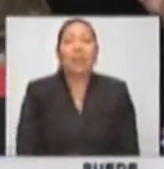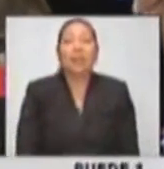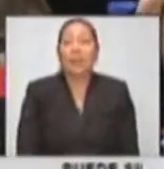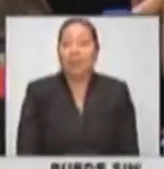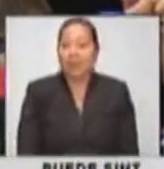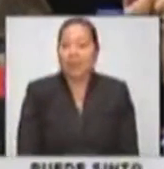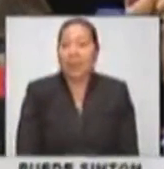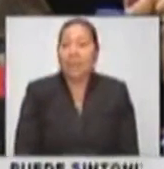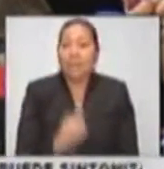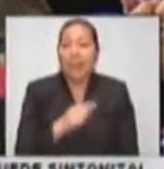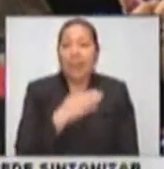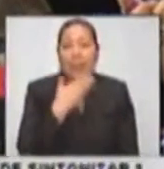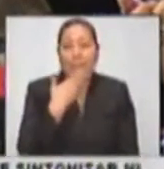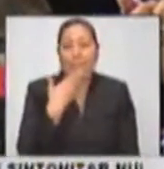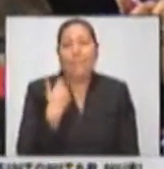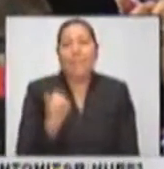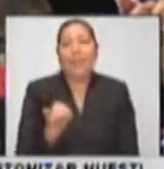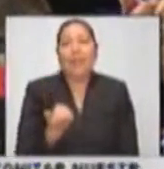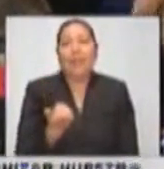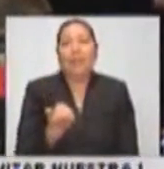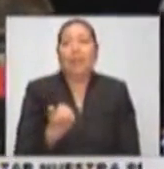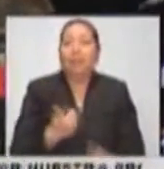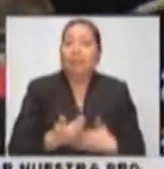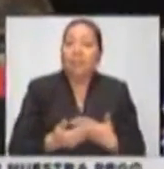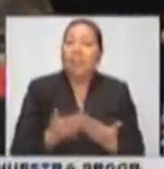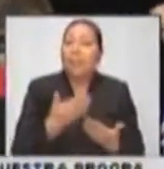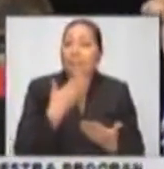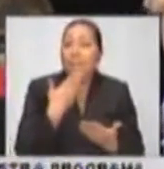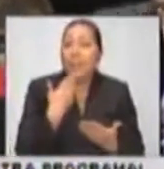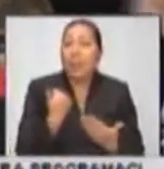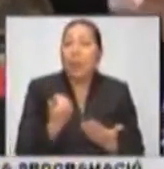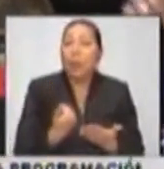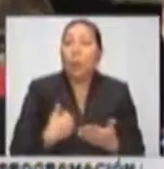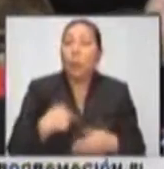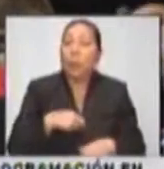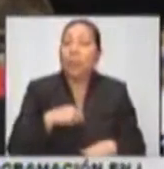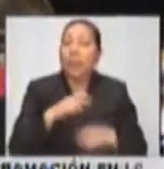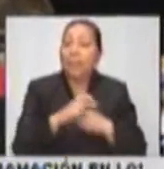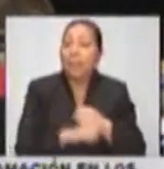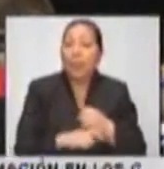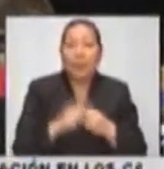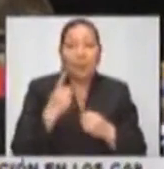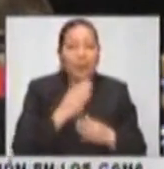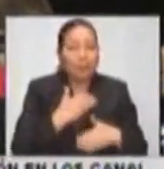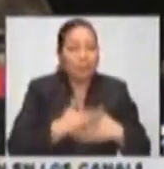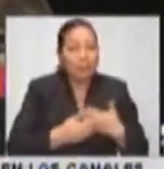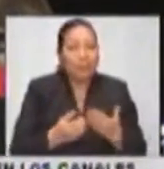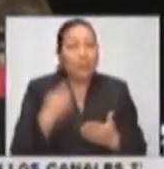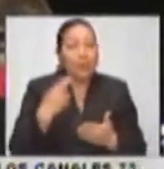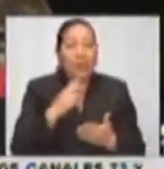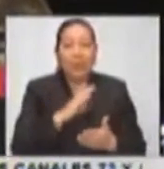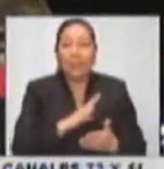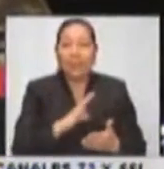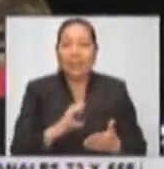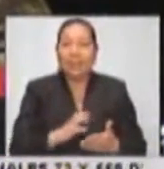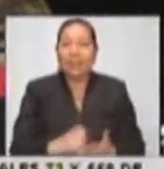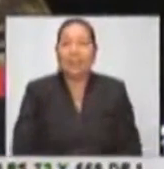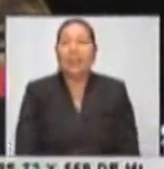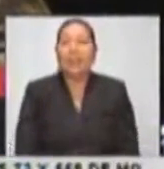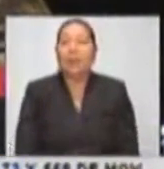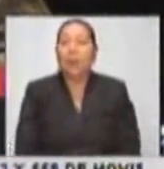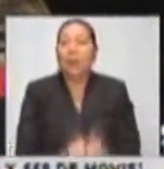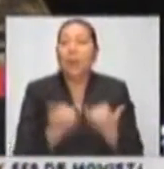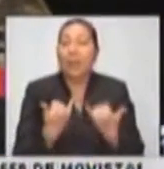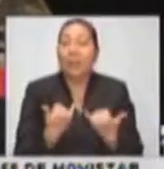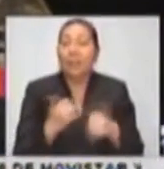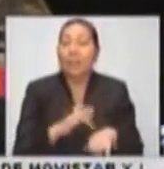cierto? Y para mejorar y seguir induciendo mejora en nuestras políticas, para ir hacia mejora de políticas de Estado y con